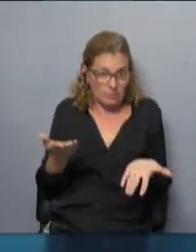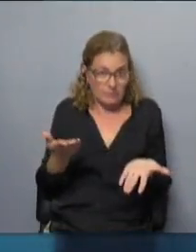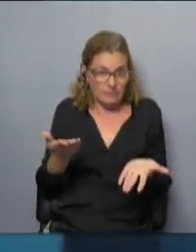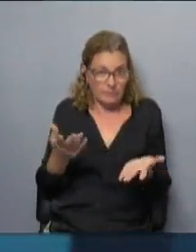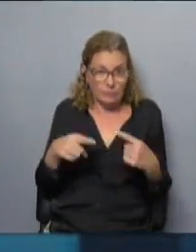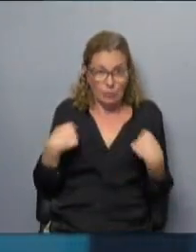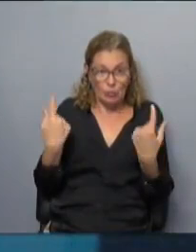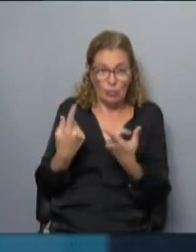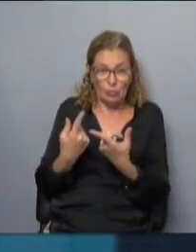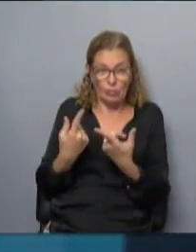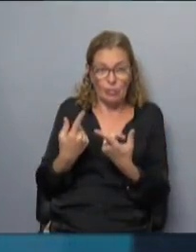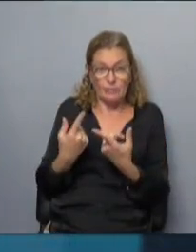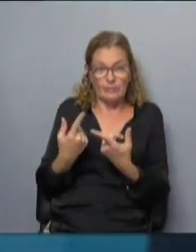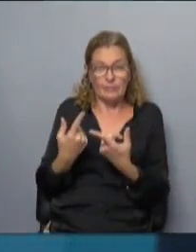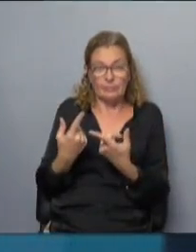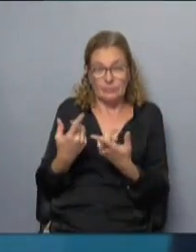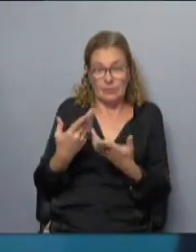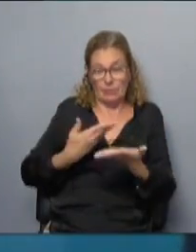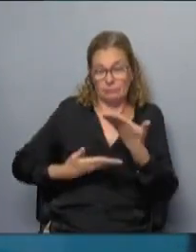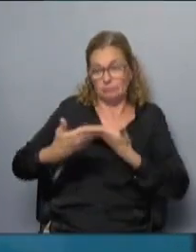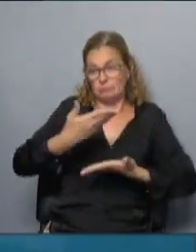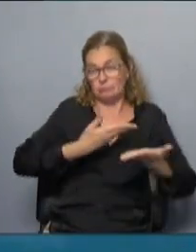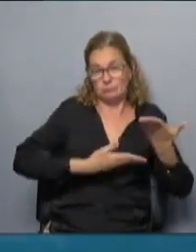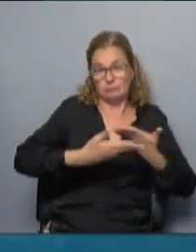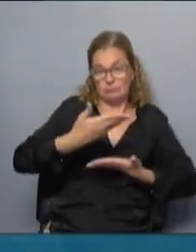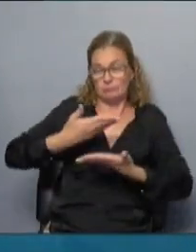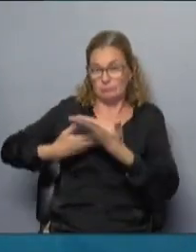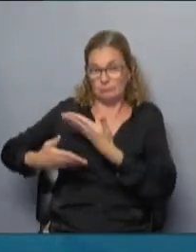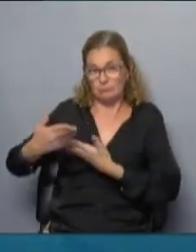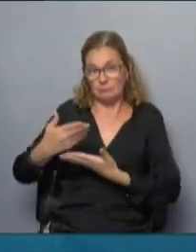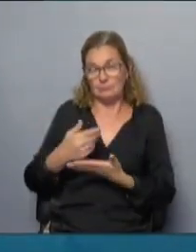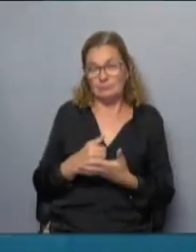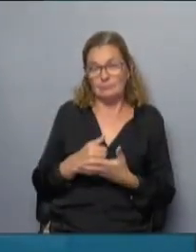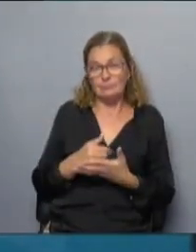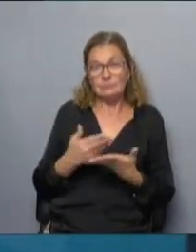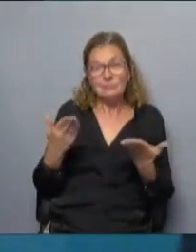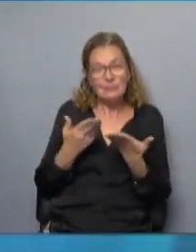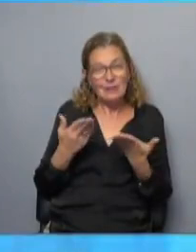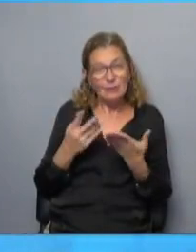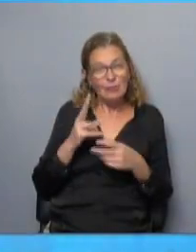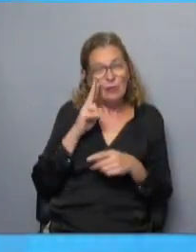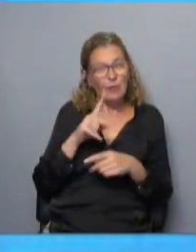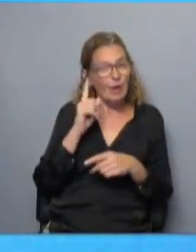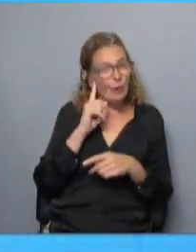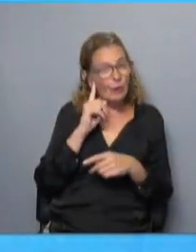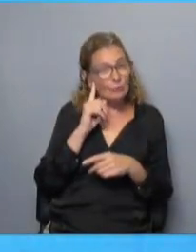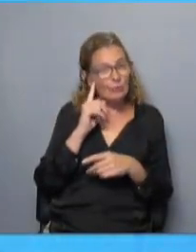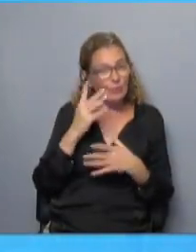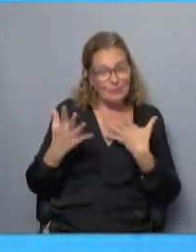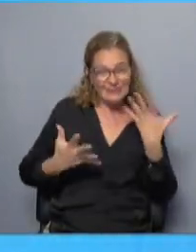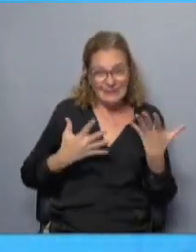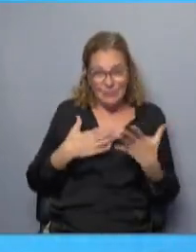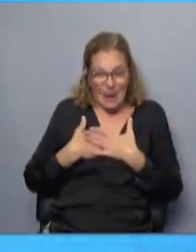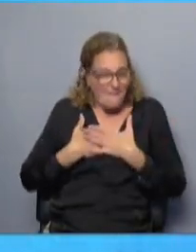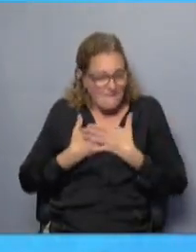todo tiene que ser no como debe ser ahora yo lo veo lo escucho con esa energía usted se